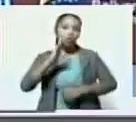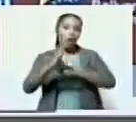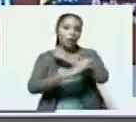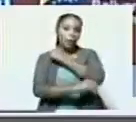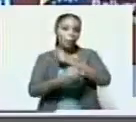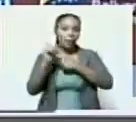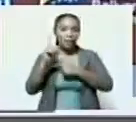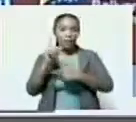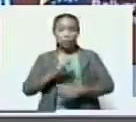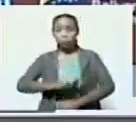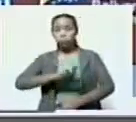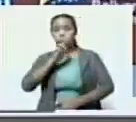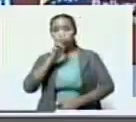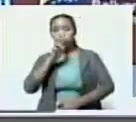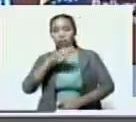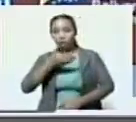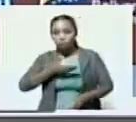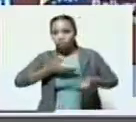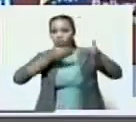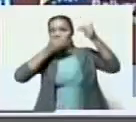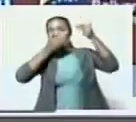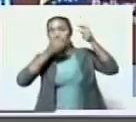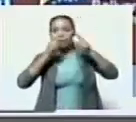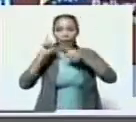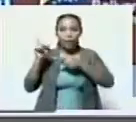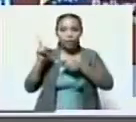de barbarie, de terrorismo, de estos